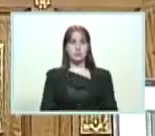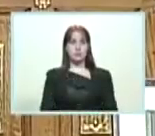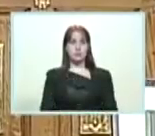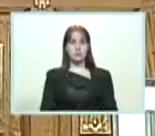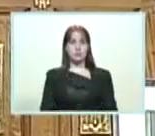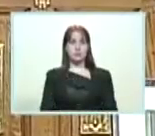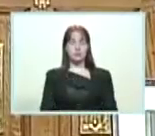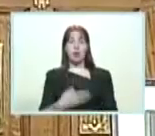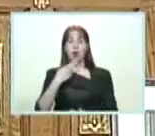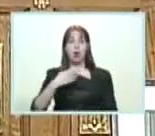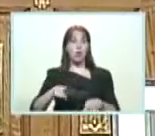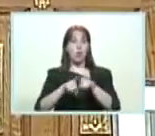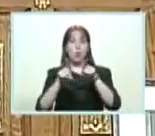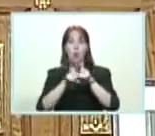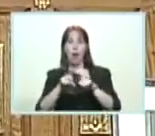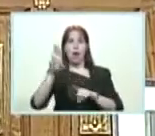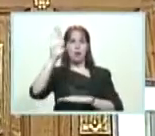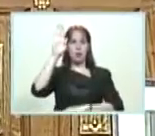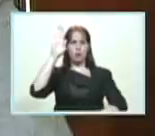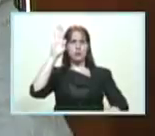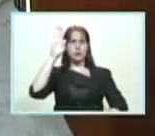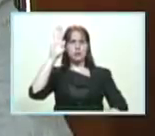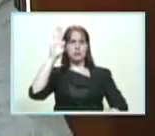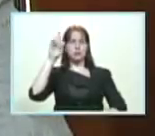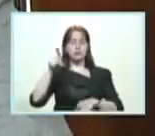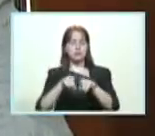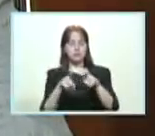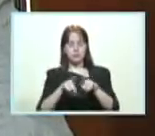Que es la promesa. La oferta